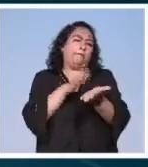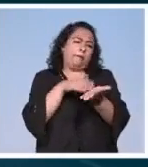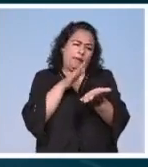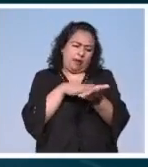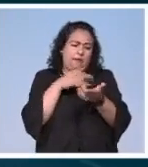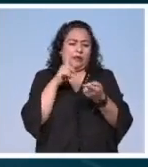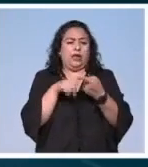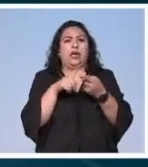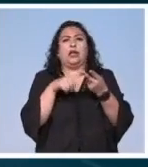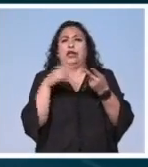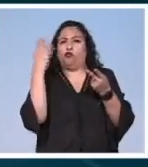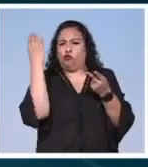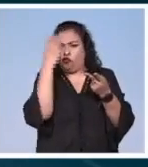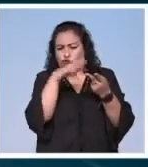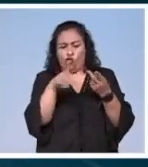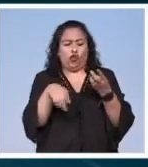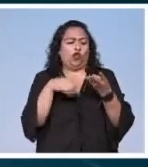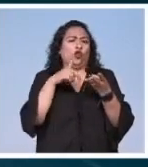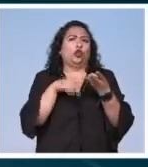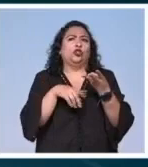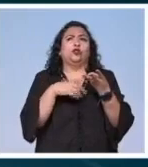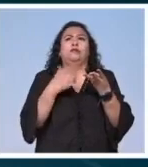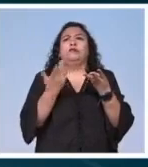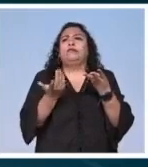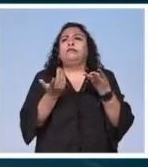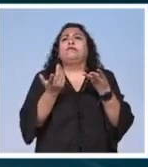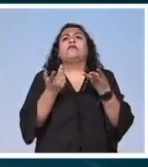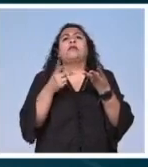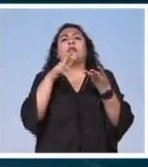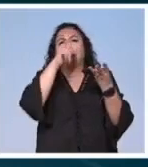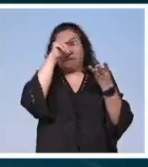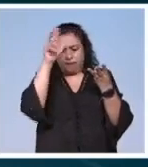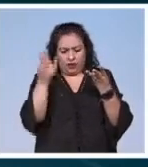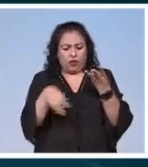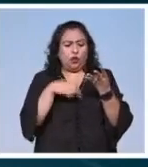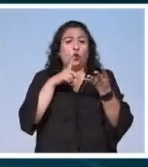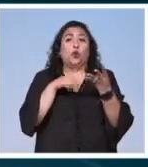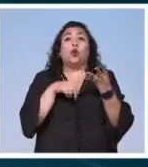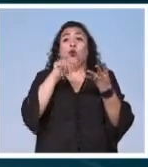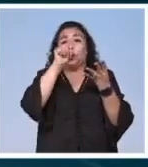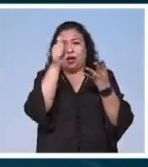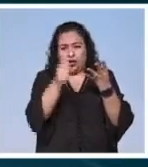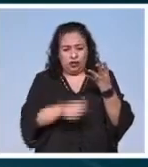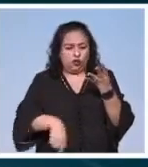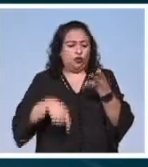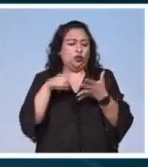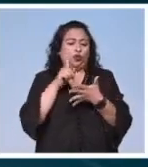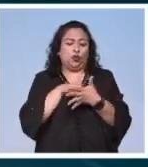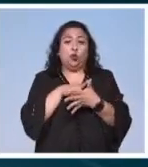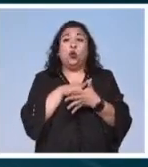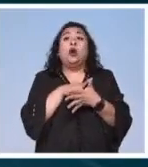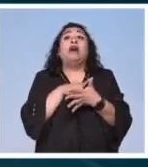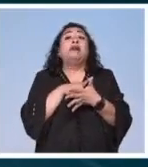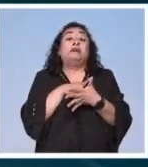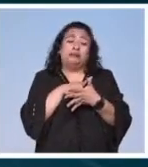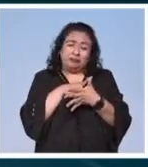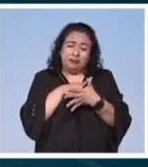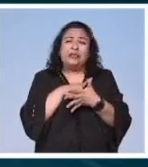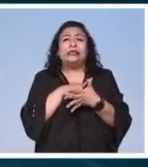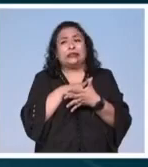documentos, por fotografías, por obra pictórica, por esculturas, que si